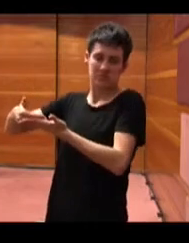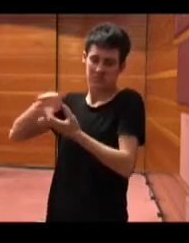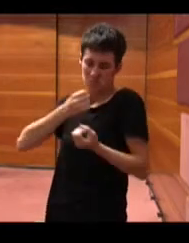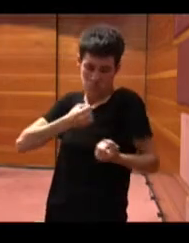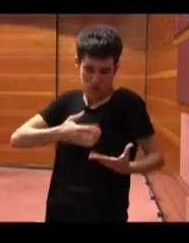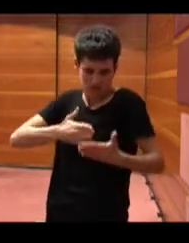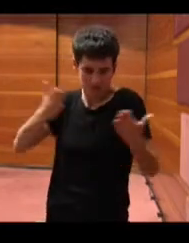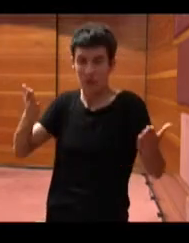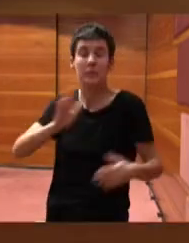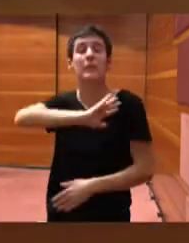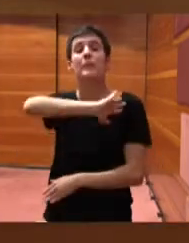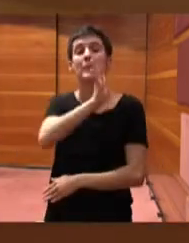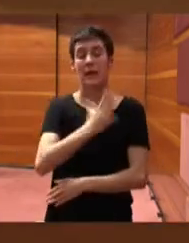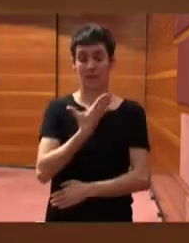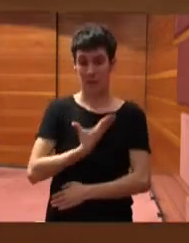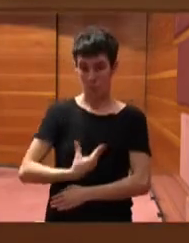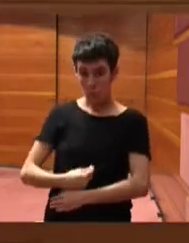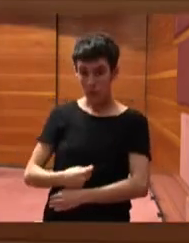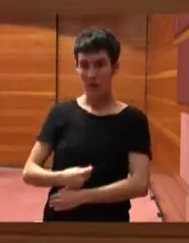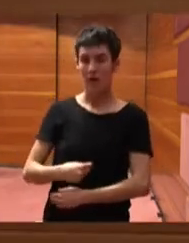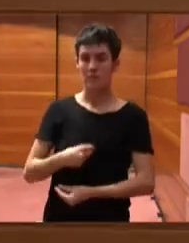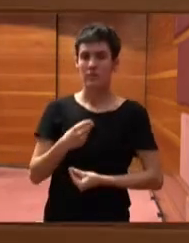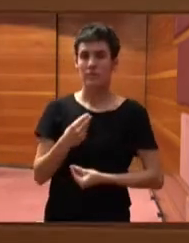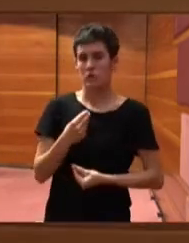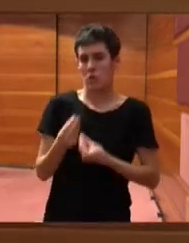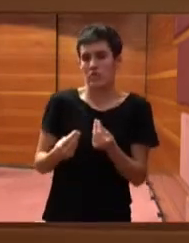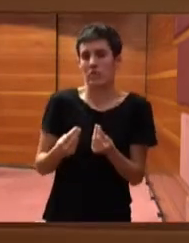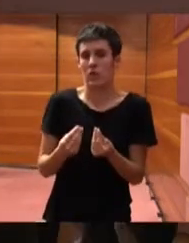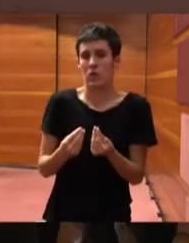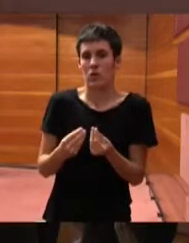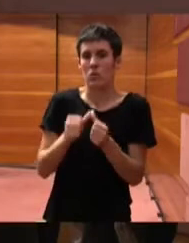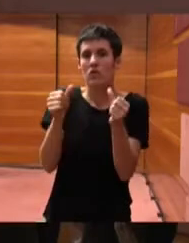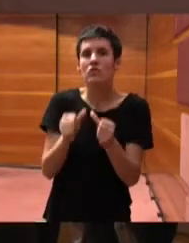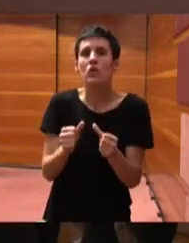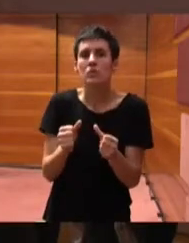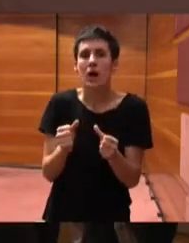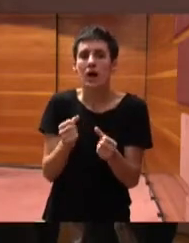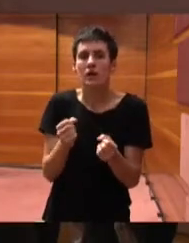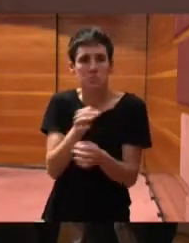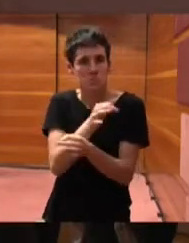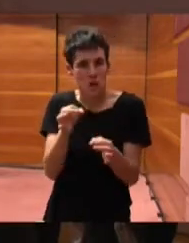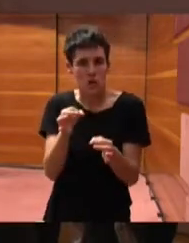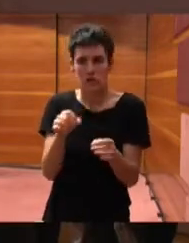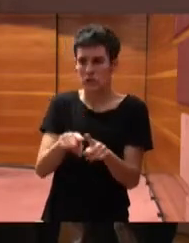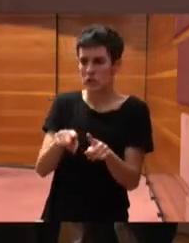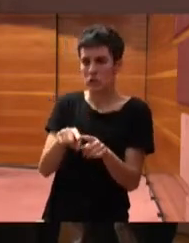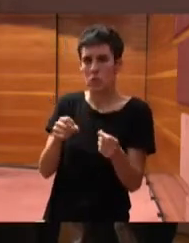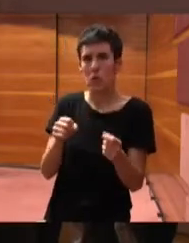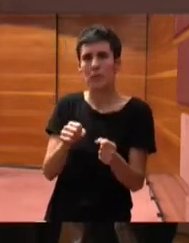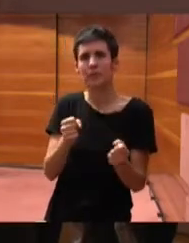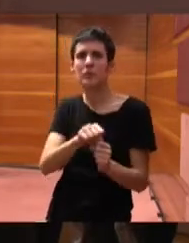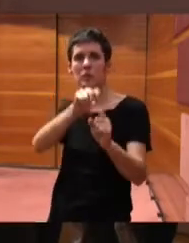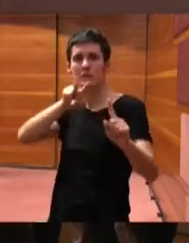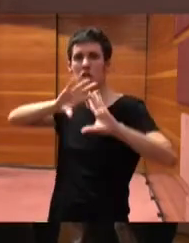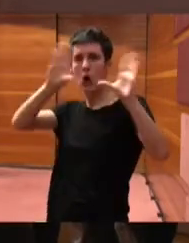sin embargo, parece que Murcia hizo algo un poco mejor, ¿no? Lo estructuró de una manera más usable. La visión global, el